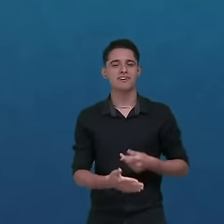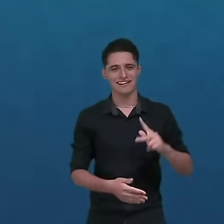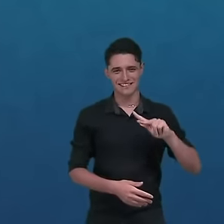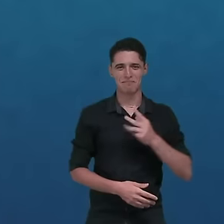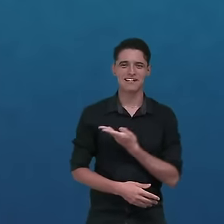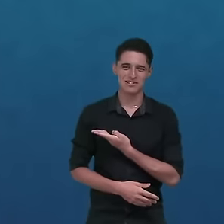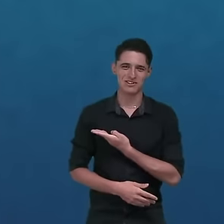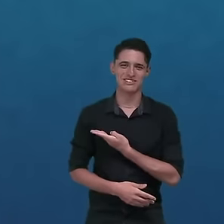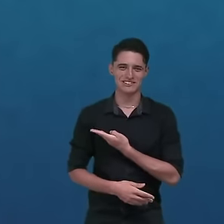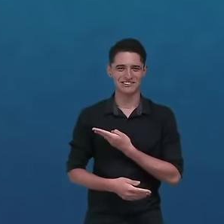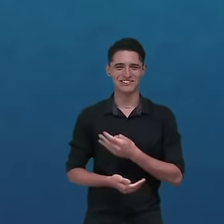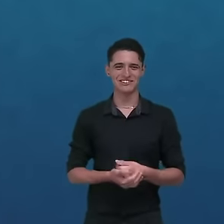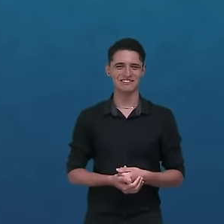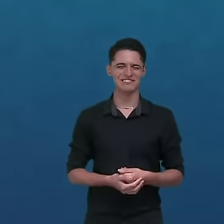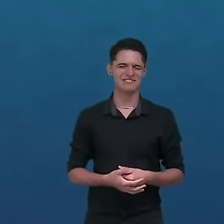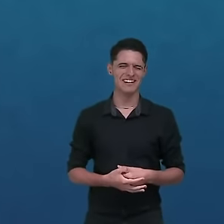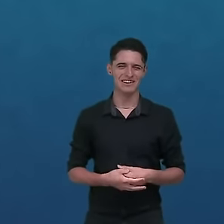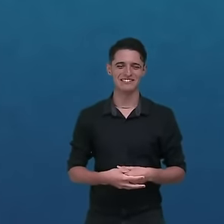Libro de Hebreos,